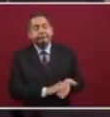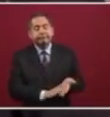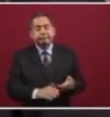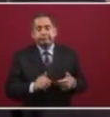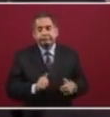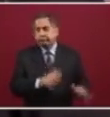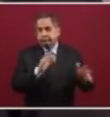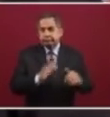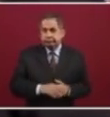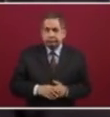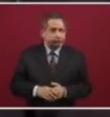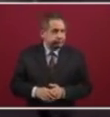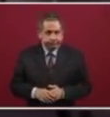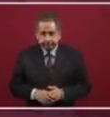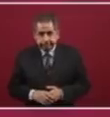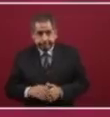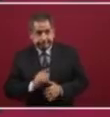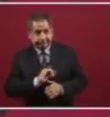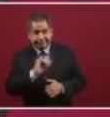Grandes despachos,